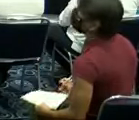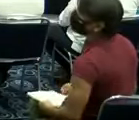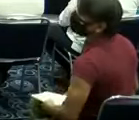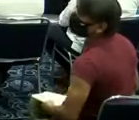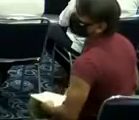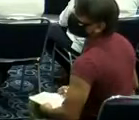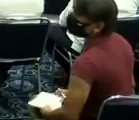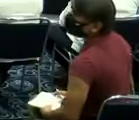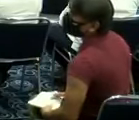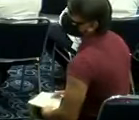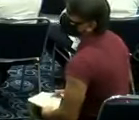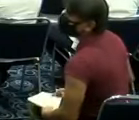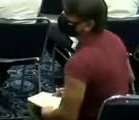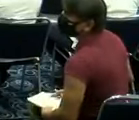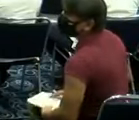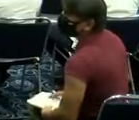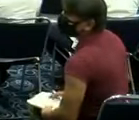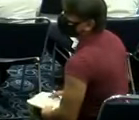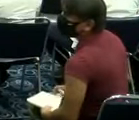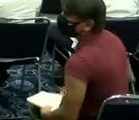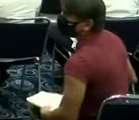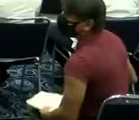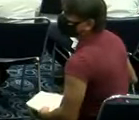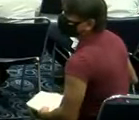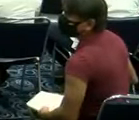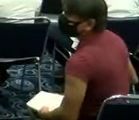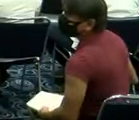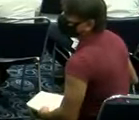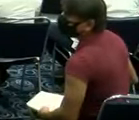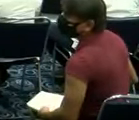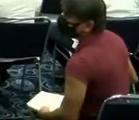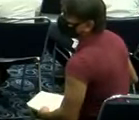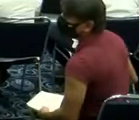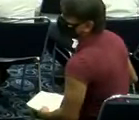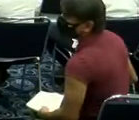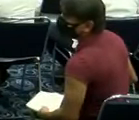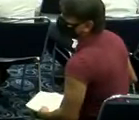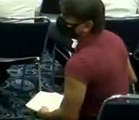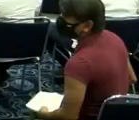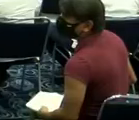Pues muchas gracias. Sí.